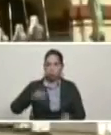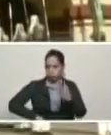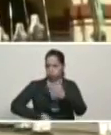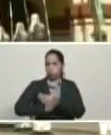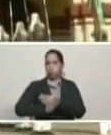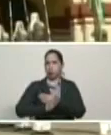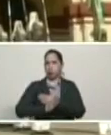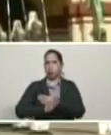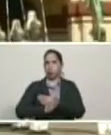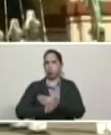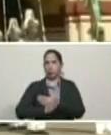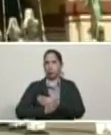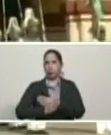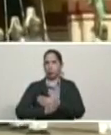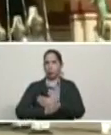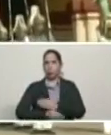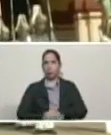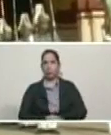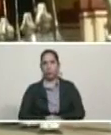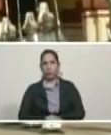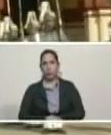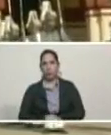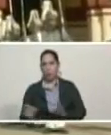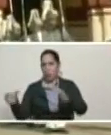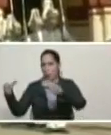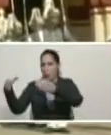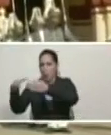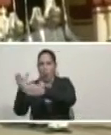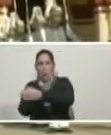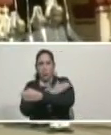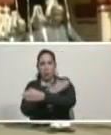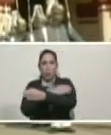Hubo quienes pensaron que no, que esto se acababa.